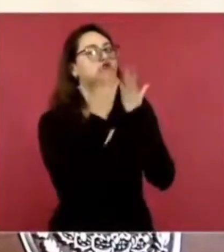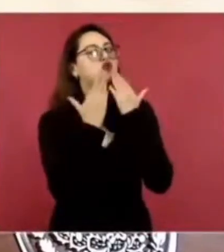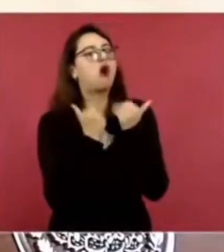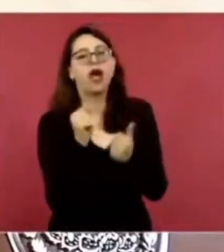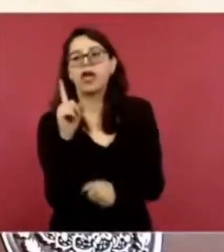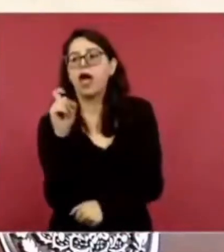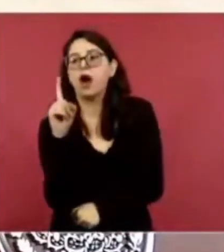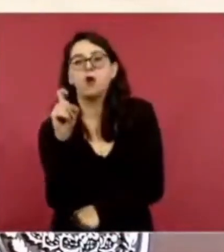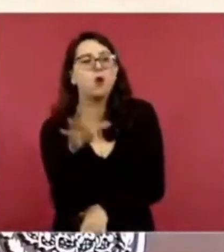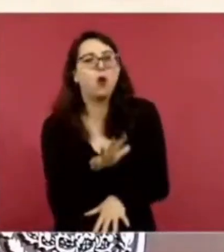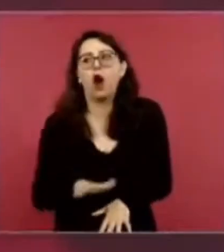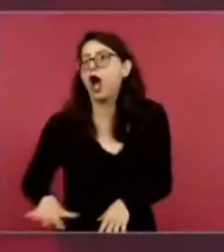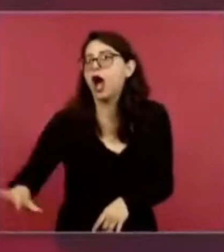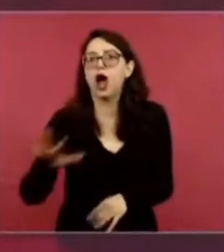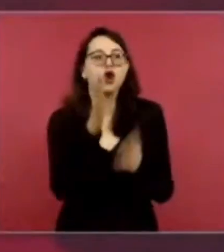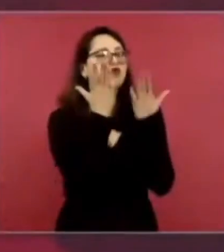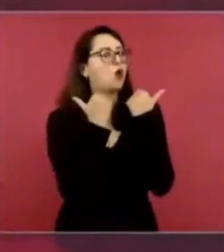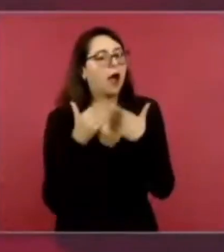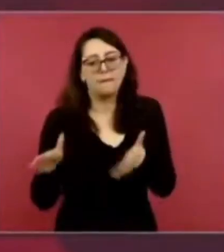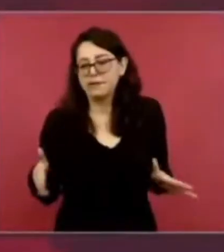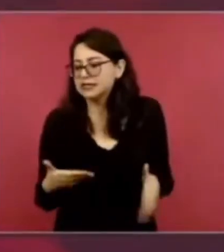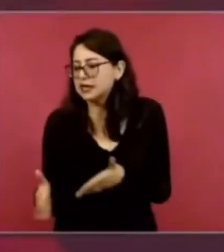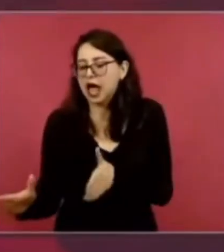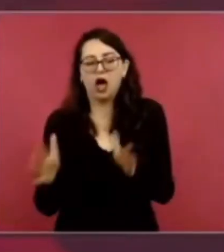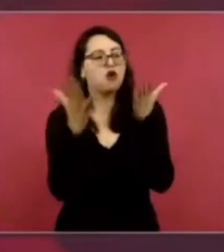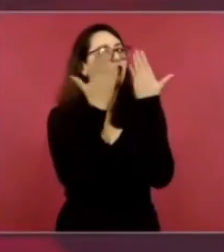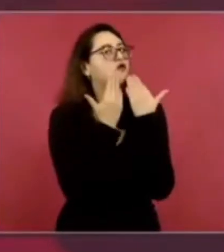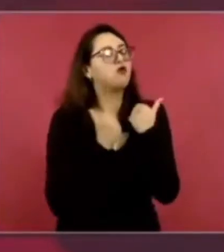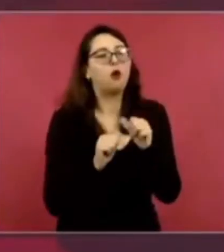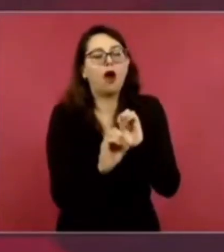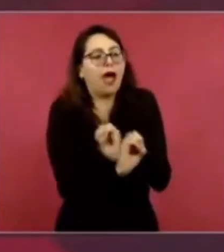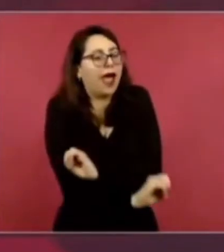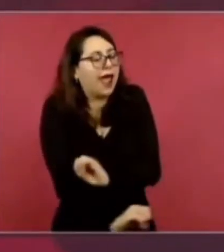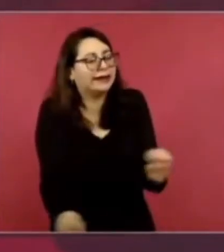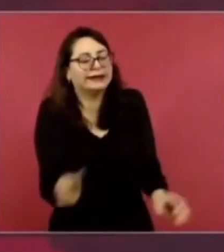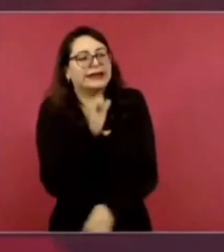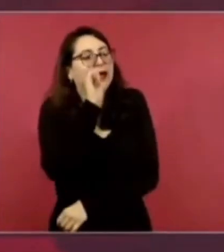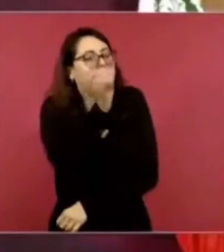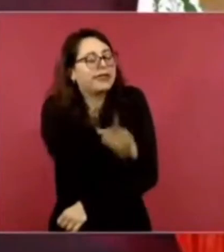no hay pescado. Sí.